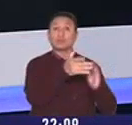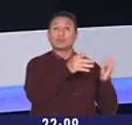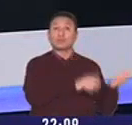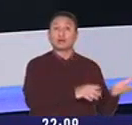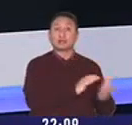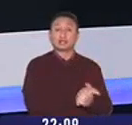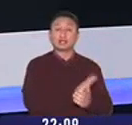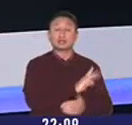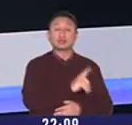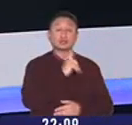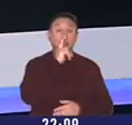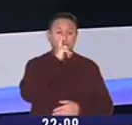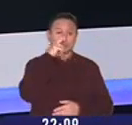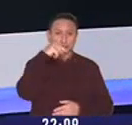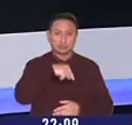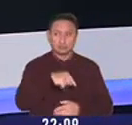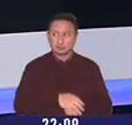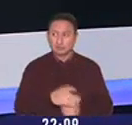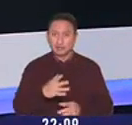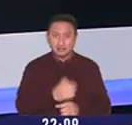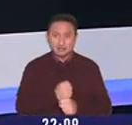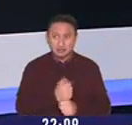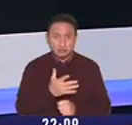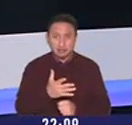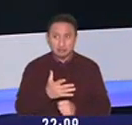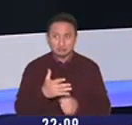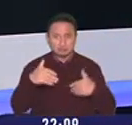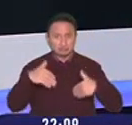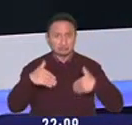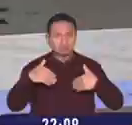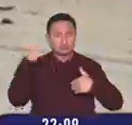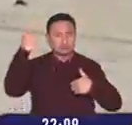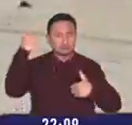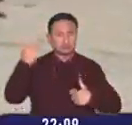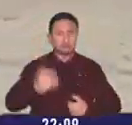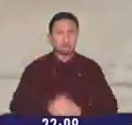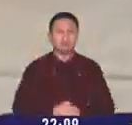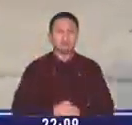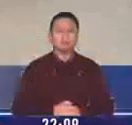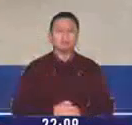Los empleados protestaron ante la falta de seguridad.